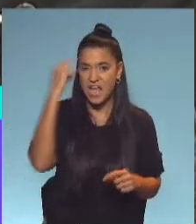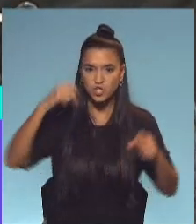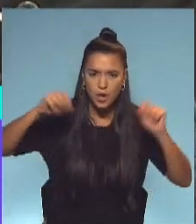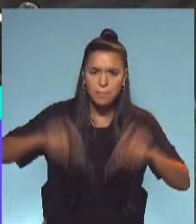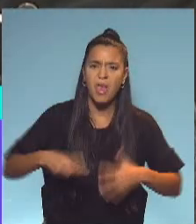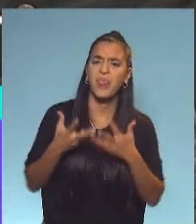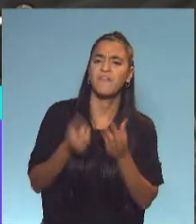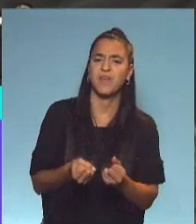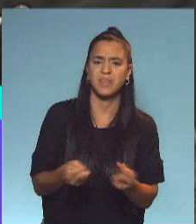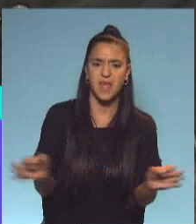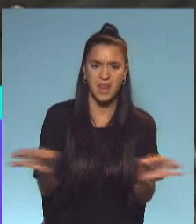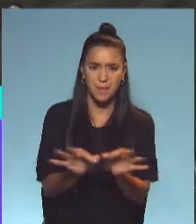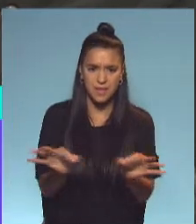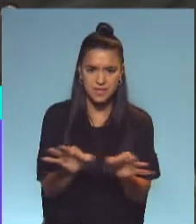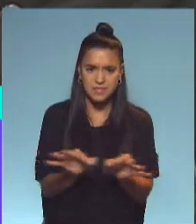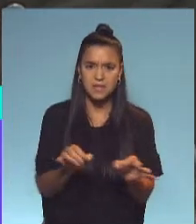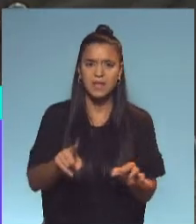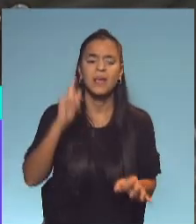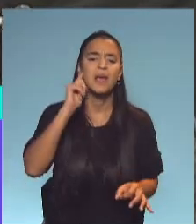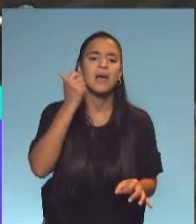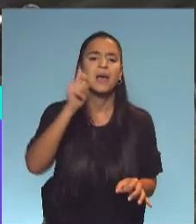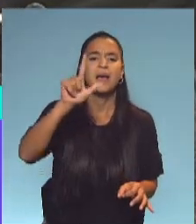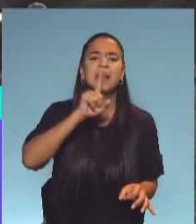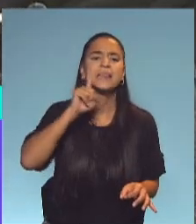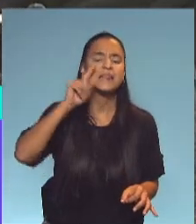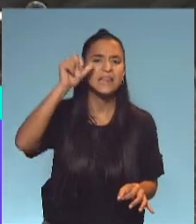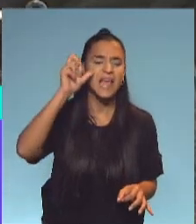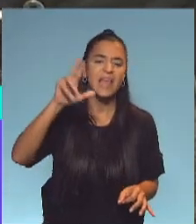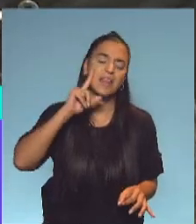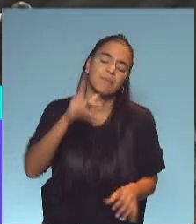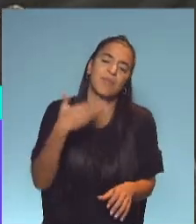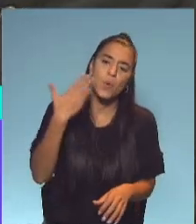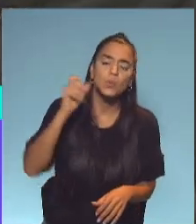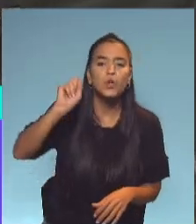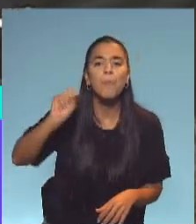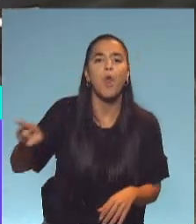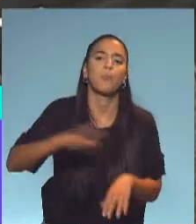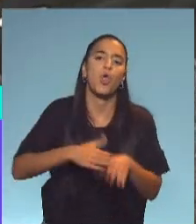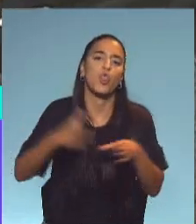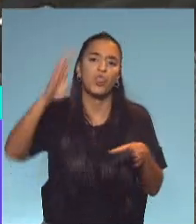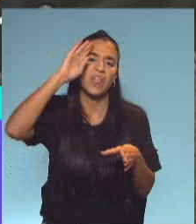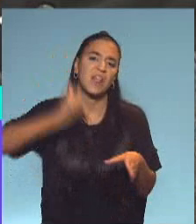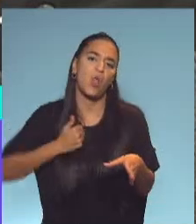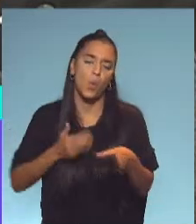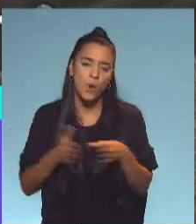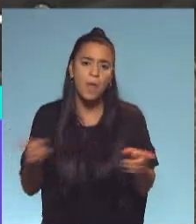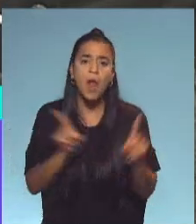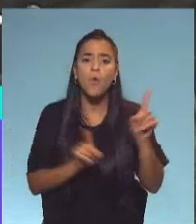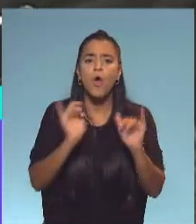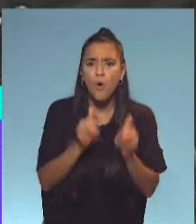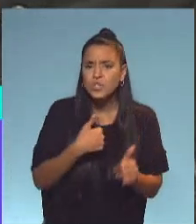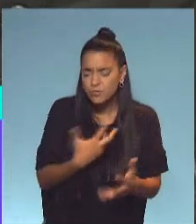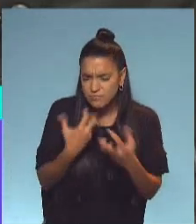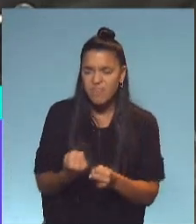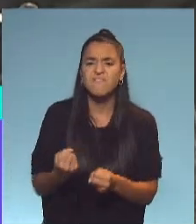ir a defender las Islas Malvinas. Bueno, G. Galtieri con todo el discurso de la dictadura y con algunos jóvenes que decían voy a defender